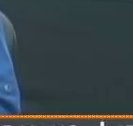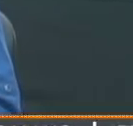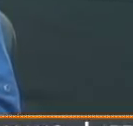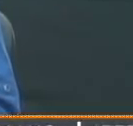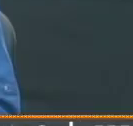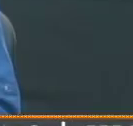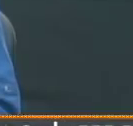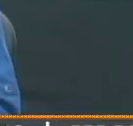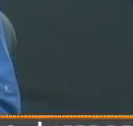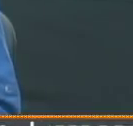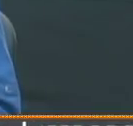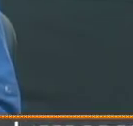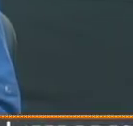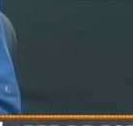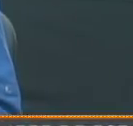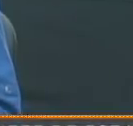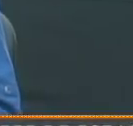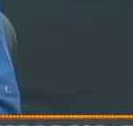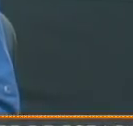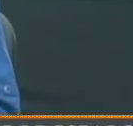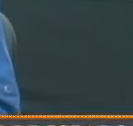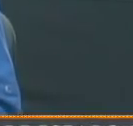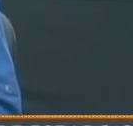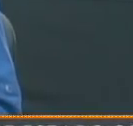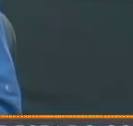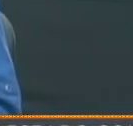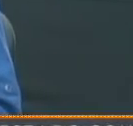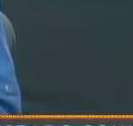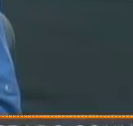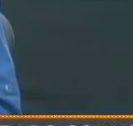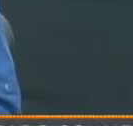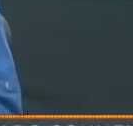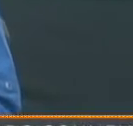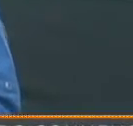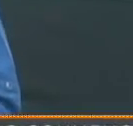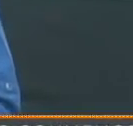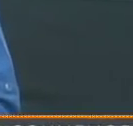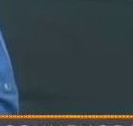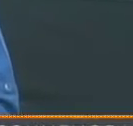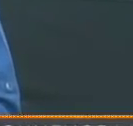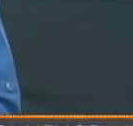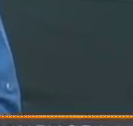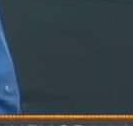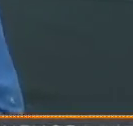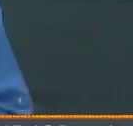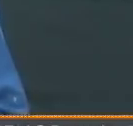Plan de la Patria 2025 y su operatividad a nivel nacional.